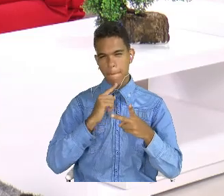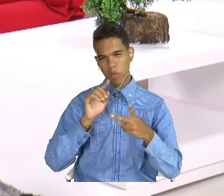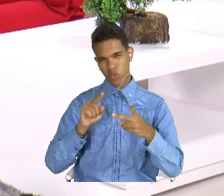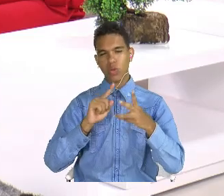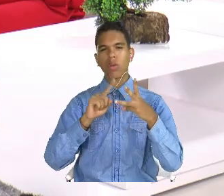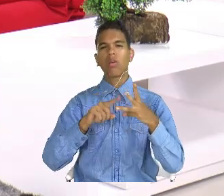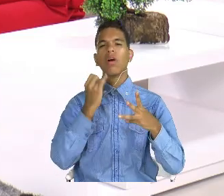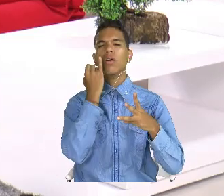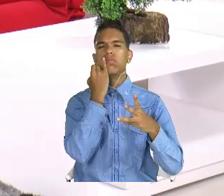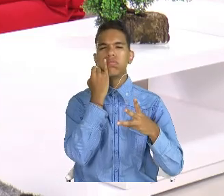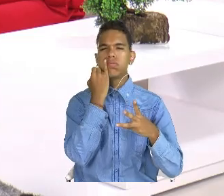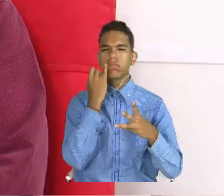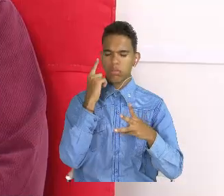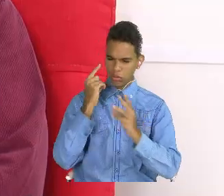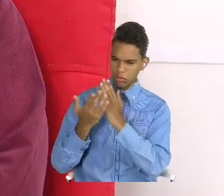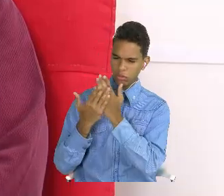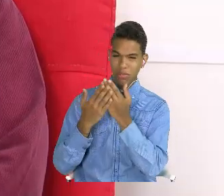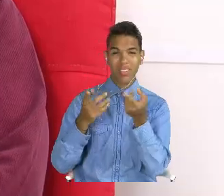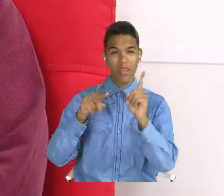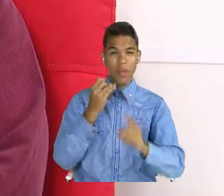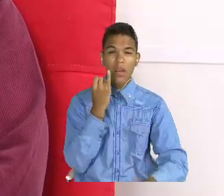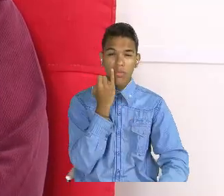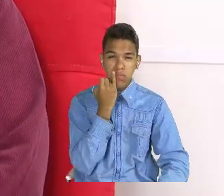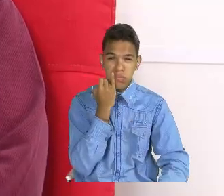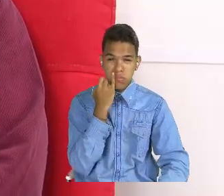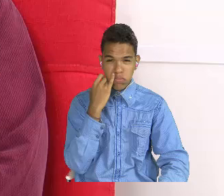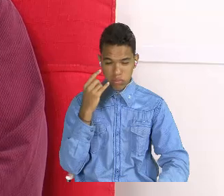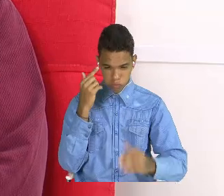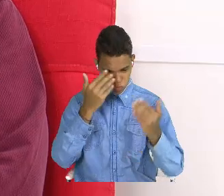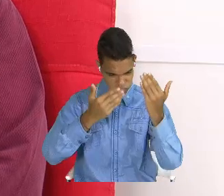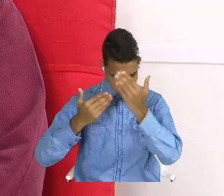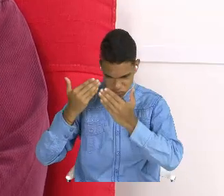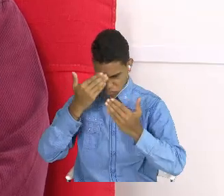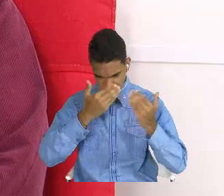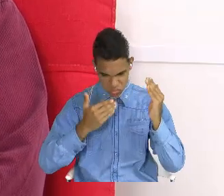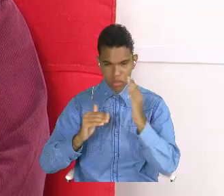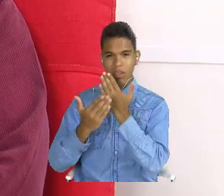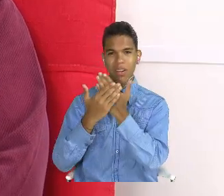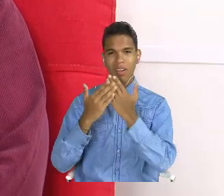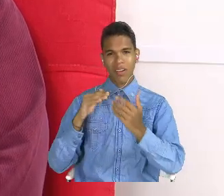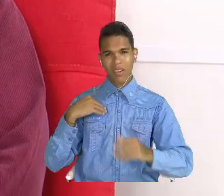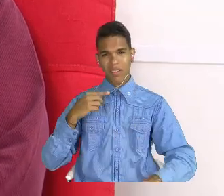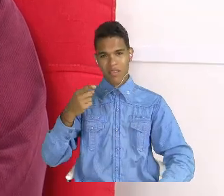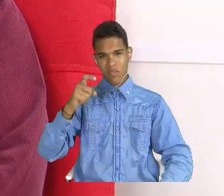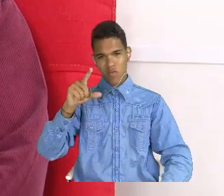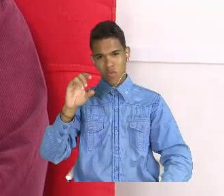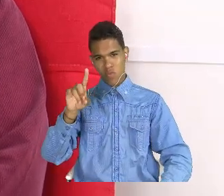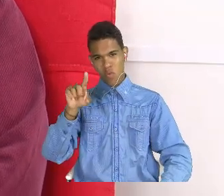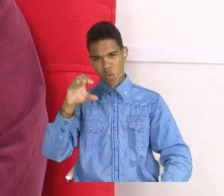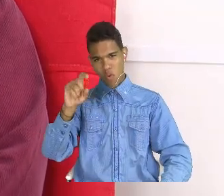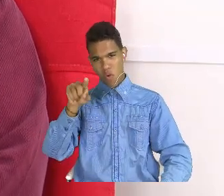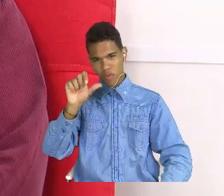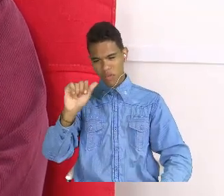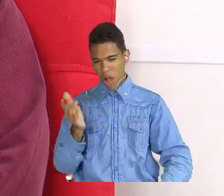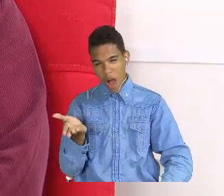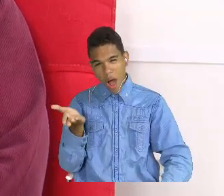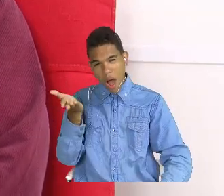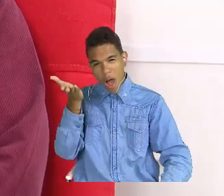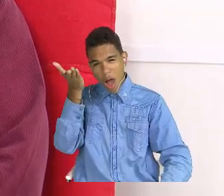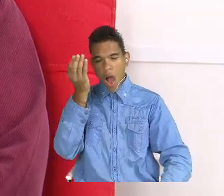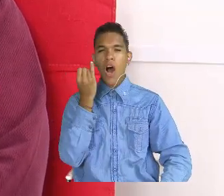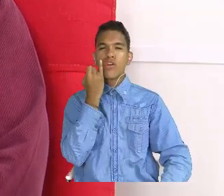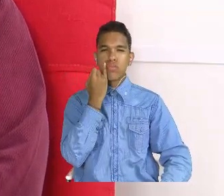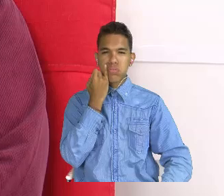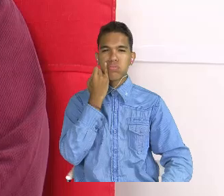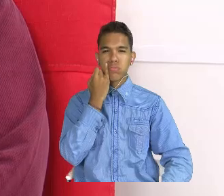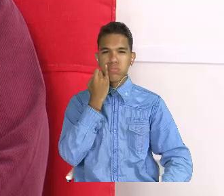de orina, porque en la orina también la glucosa cuando está muy alta marca. Entonces, un paciente